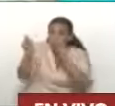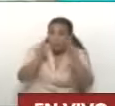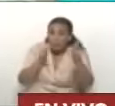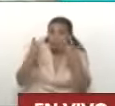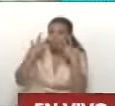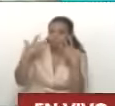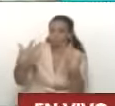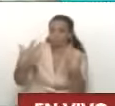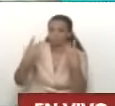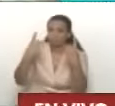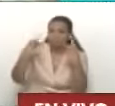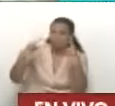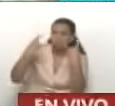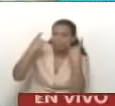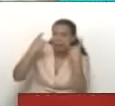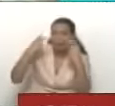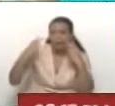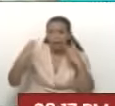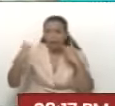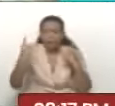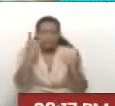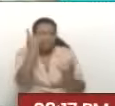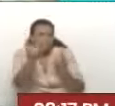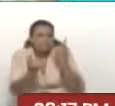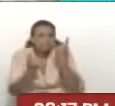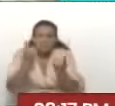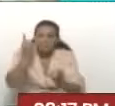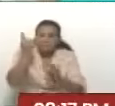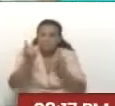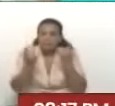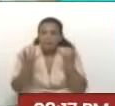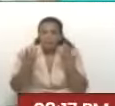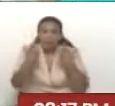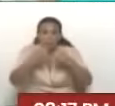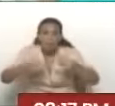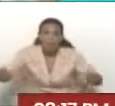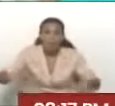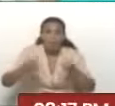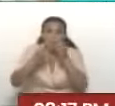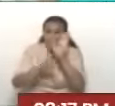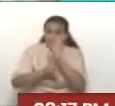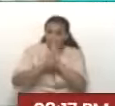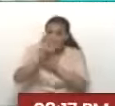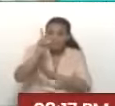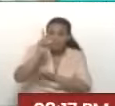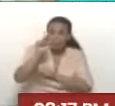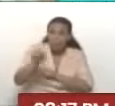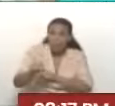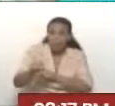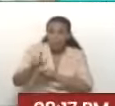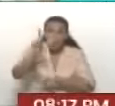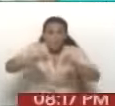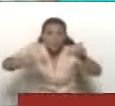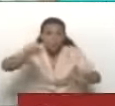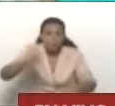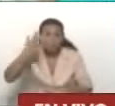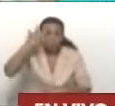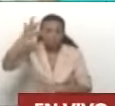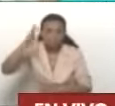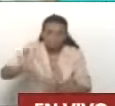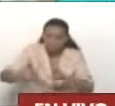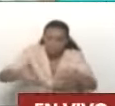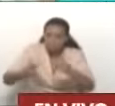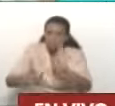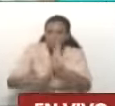gran atractivo turístico, y una gran zona en general de desarrollo de una nueva economía.